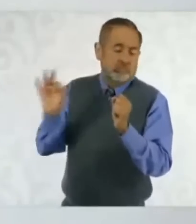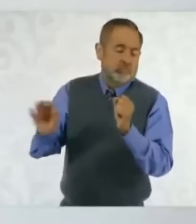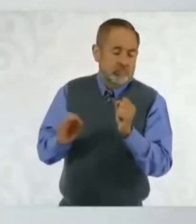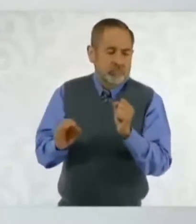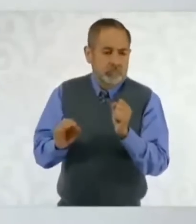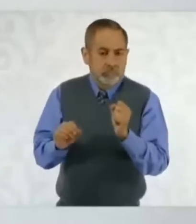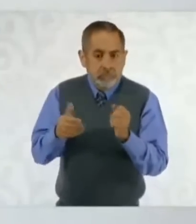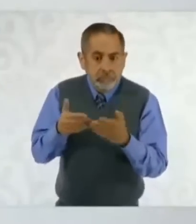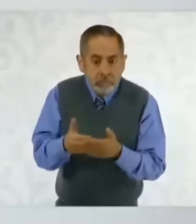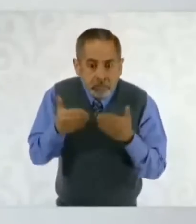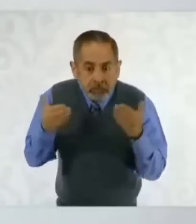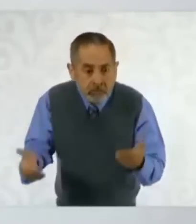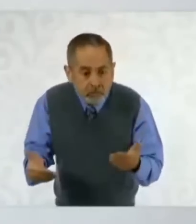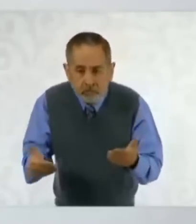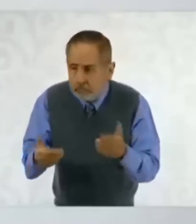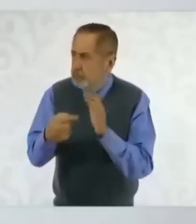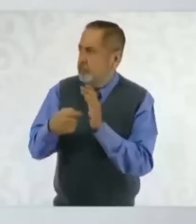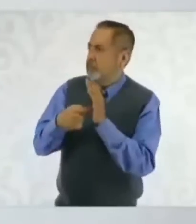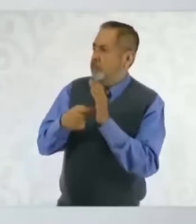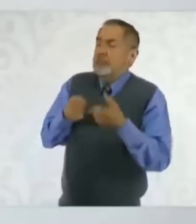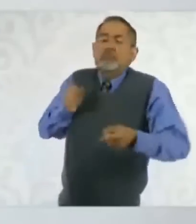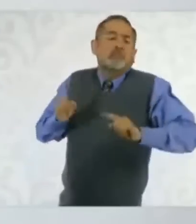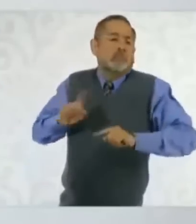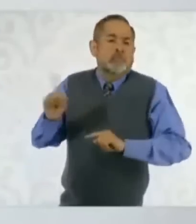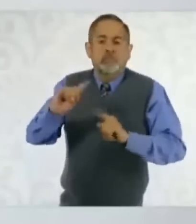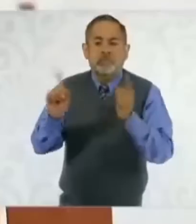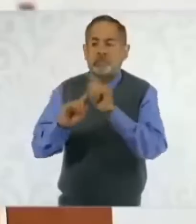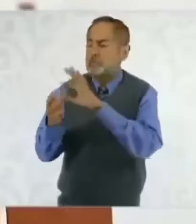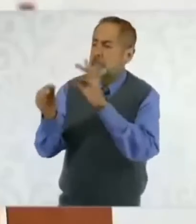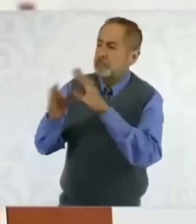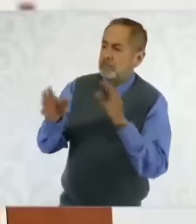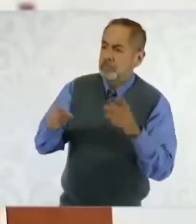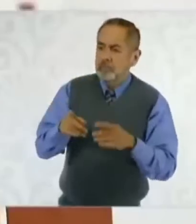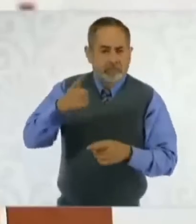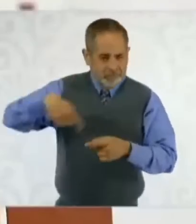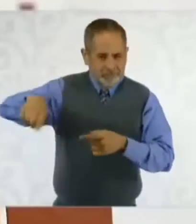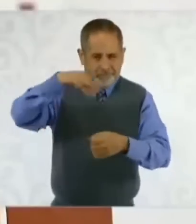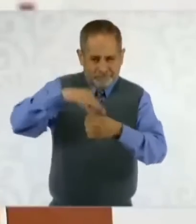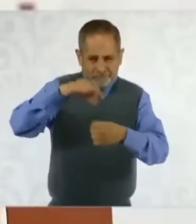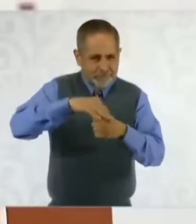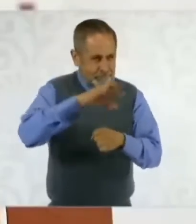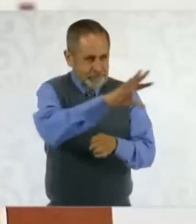a jueces, magistrados y ministros. Entonces, ¿cómo?